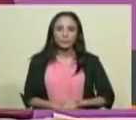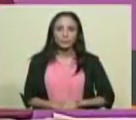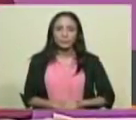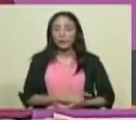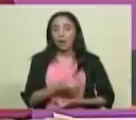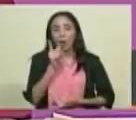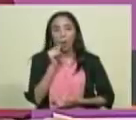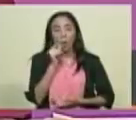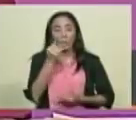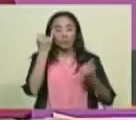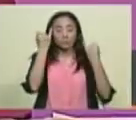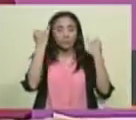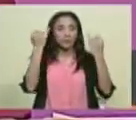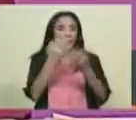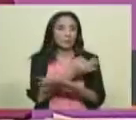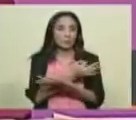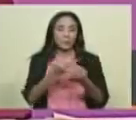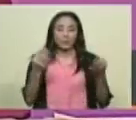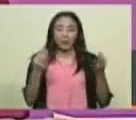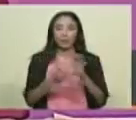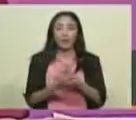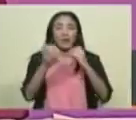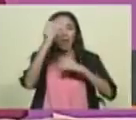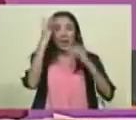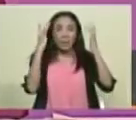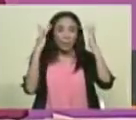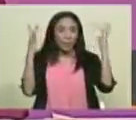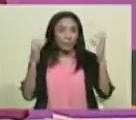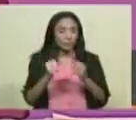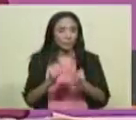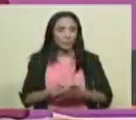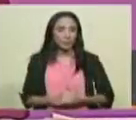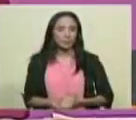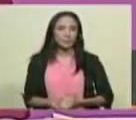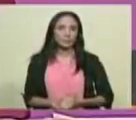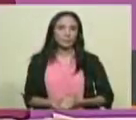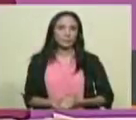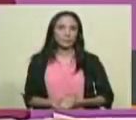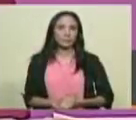audaz, creador. No hay que quedarse uno